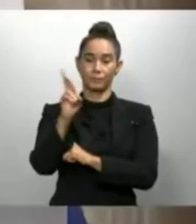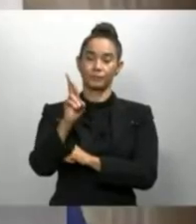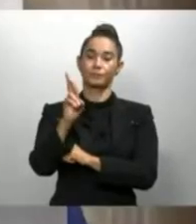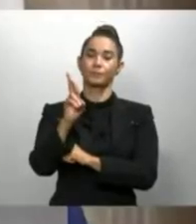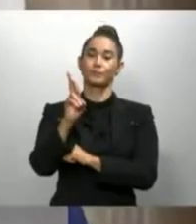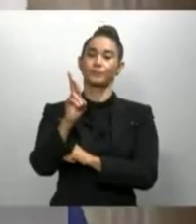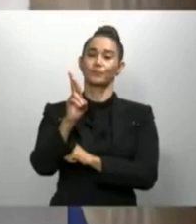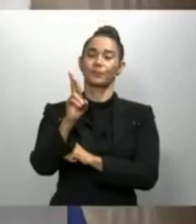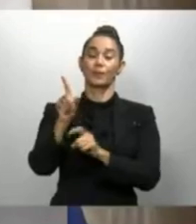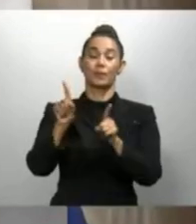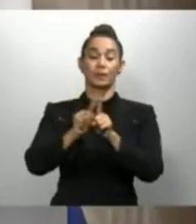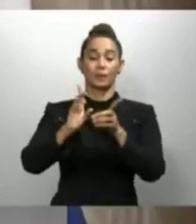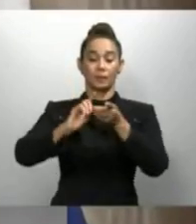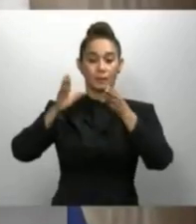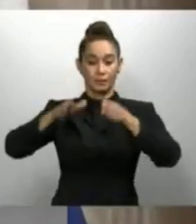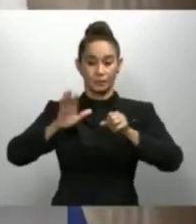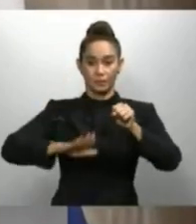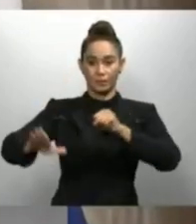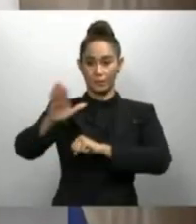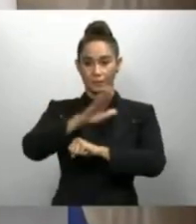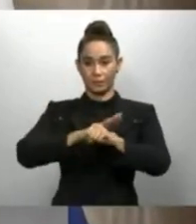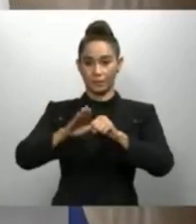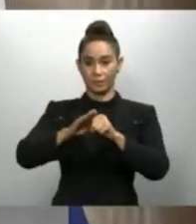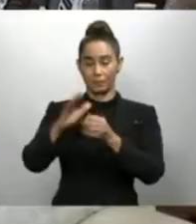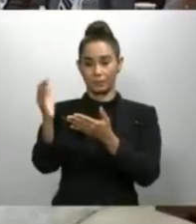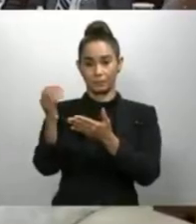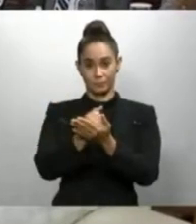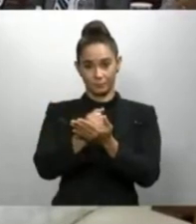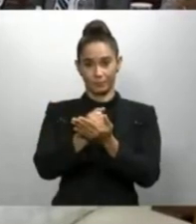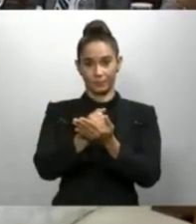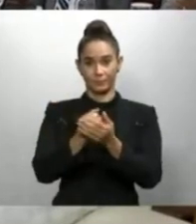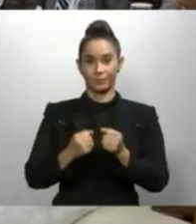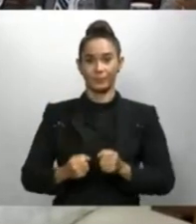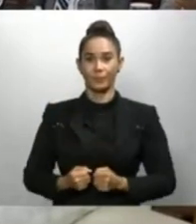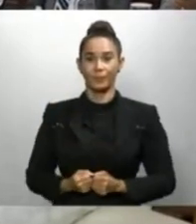Señor Luis Valdés, director general de Impuestos Internos.